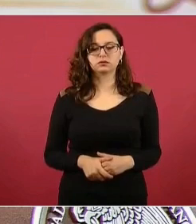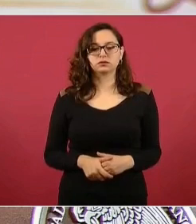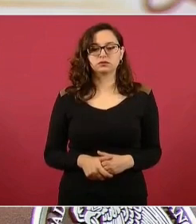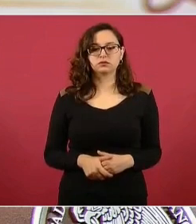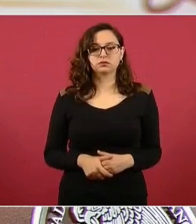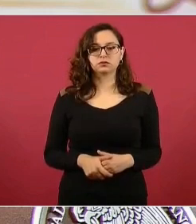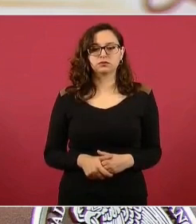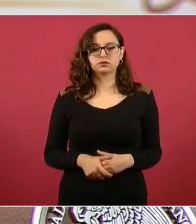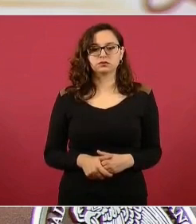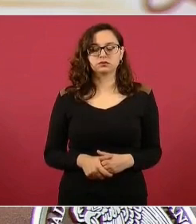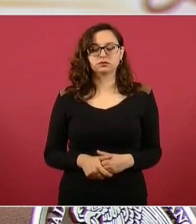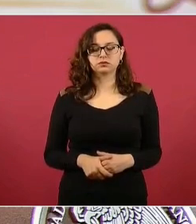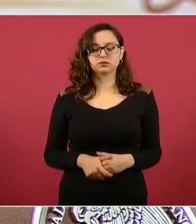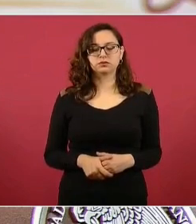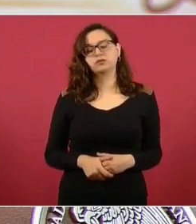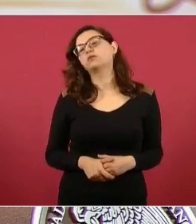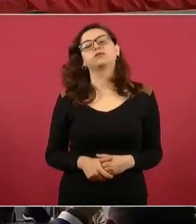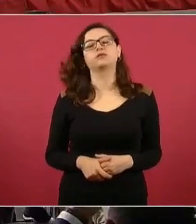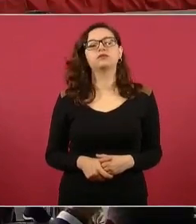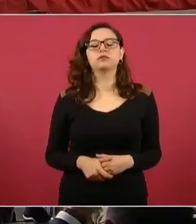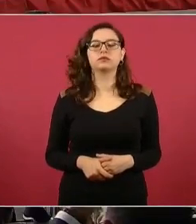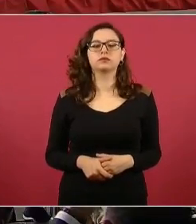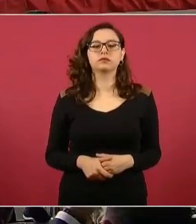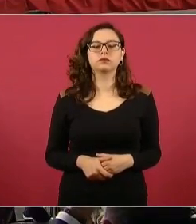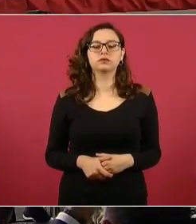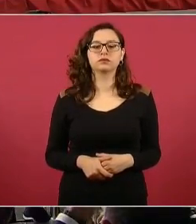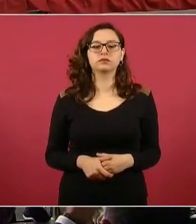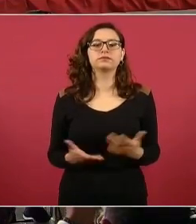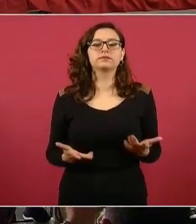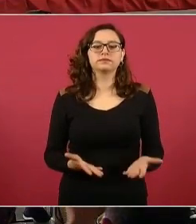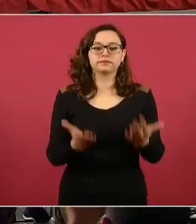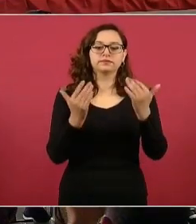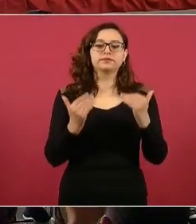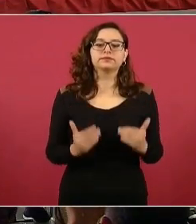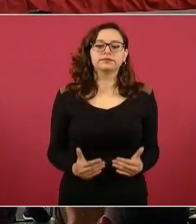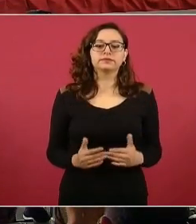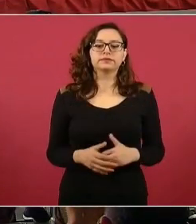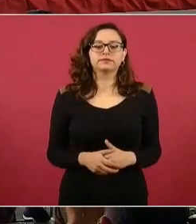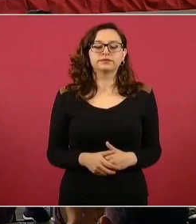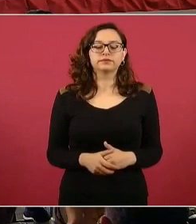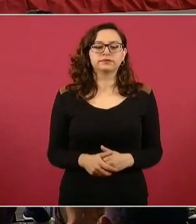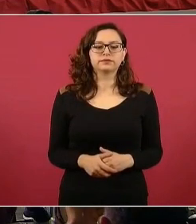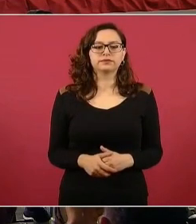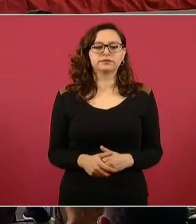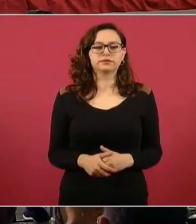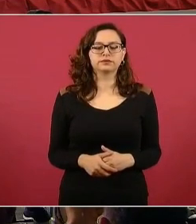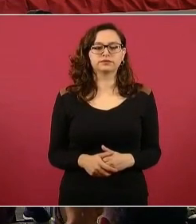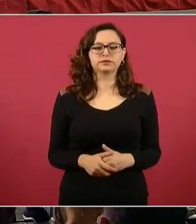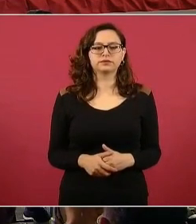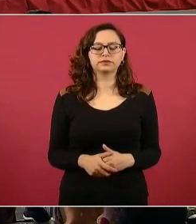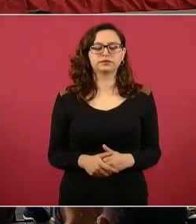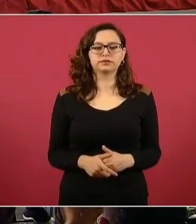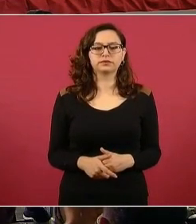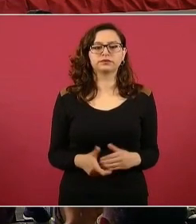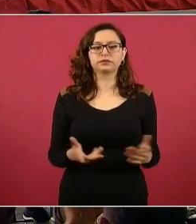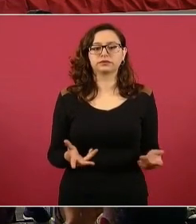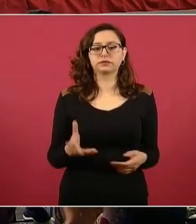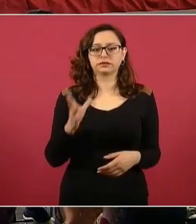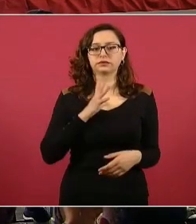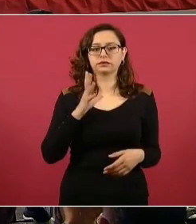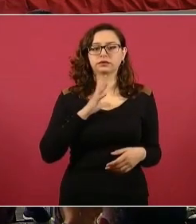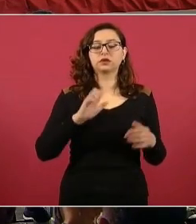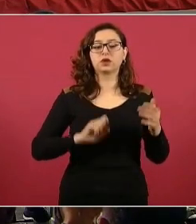y ellos en todas las instituciones además de estas convocatorias si podemos pasar a la siguiente se cuenta con el